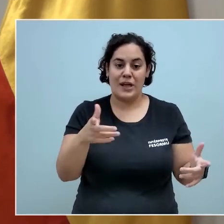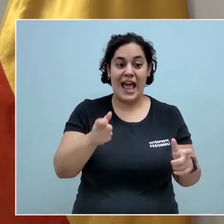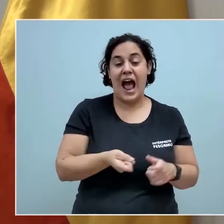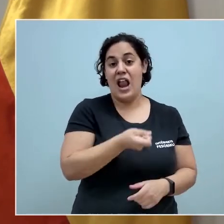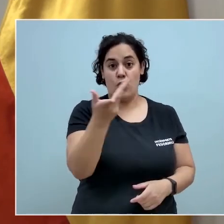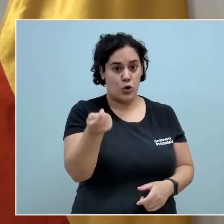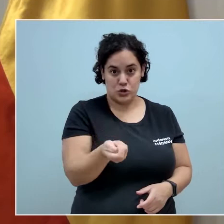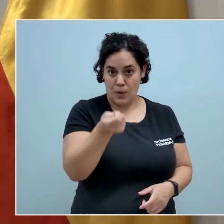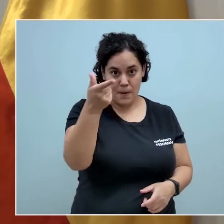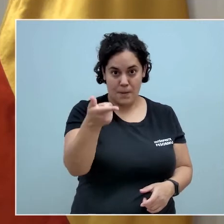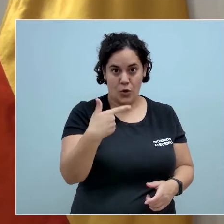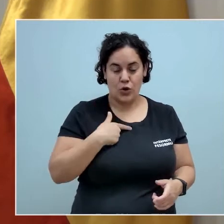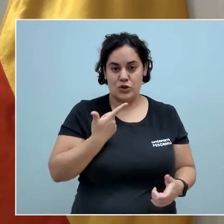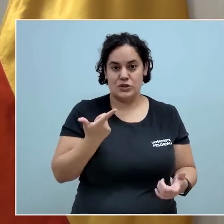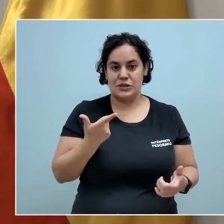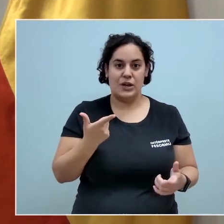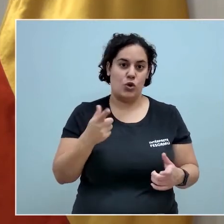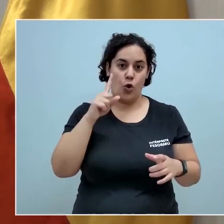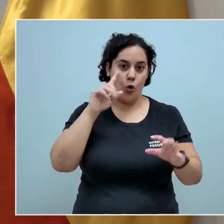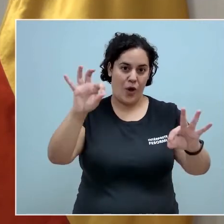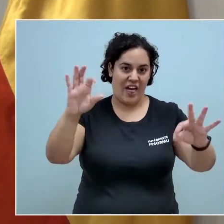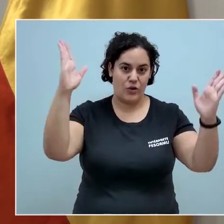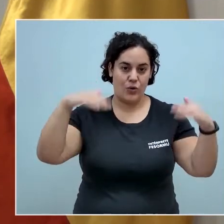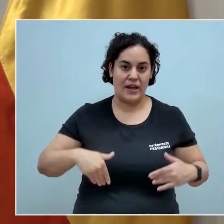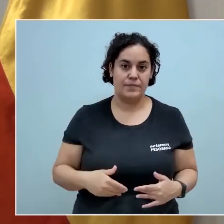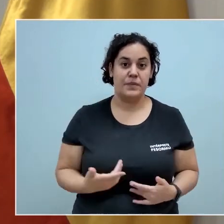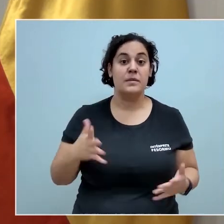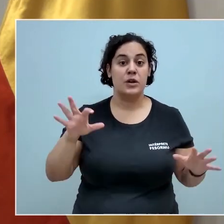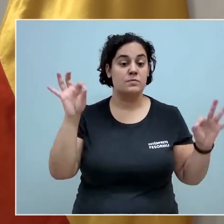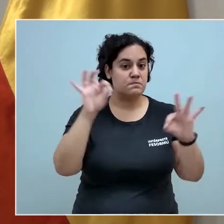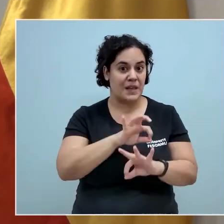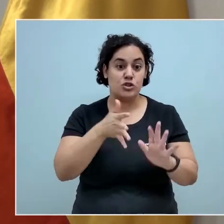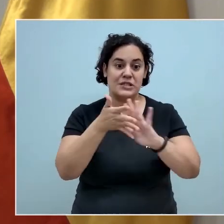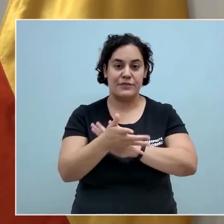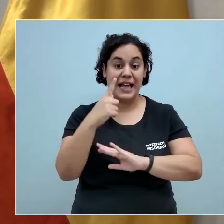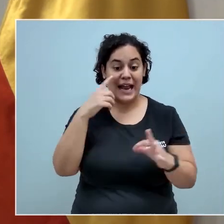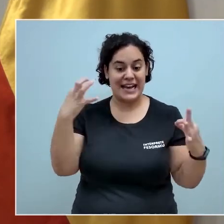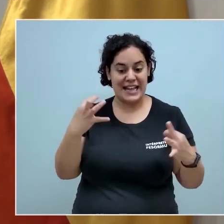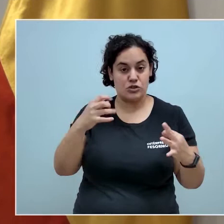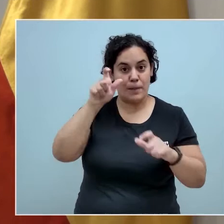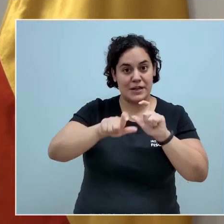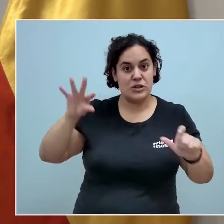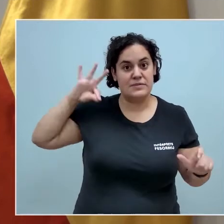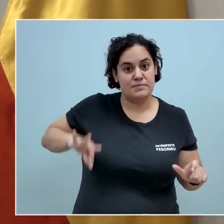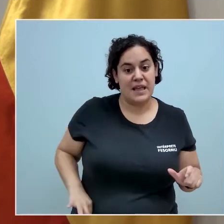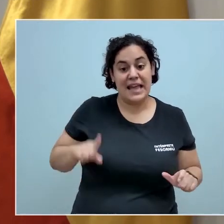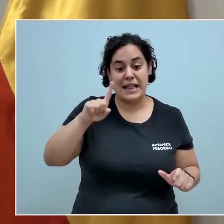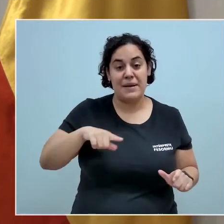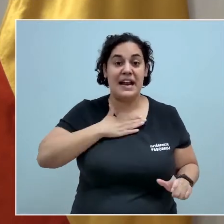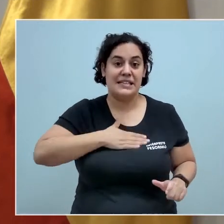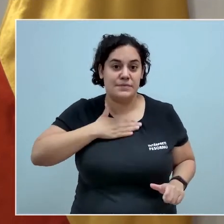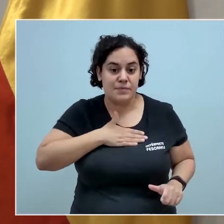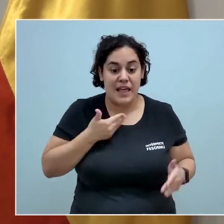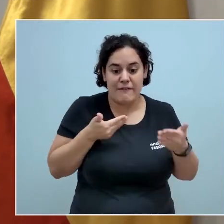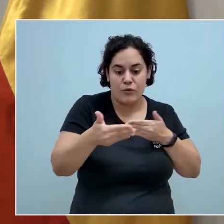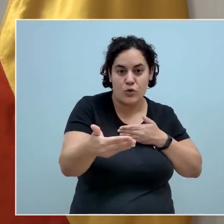en riesgo a todos. No nos equivoquemos, riesgo sanitario y riesgo de mantenimiento del estado de bienestar y de nuestro